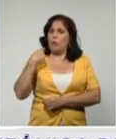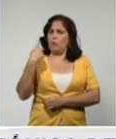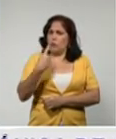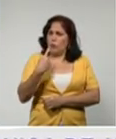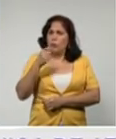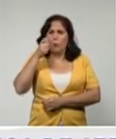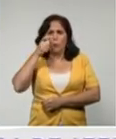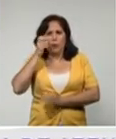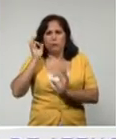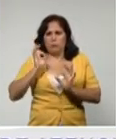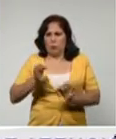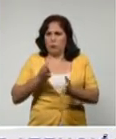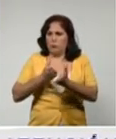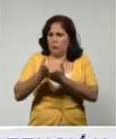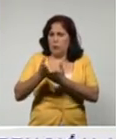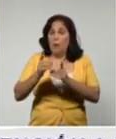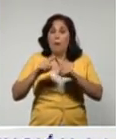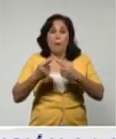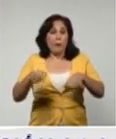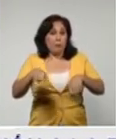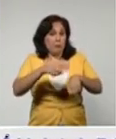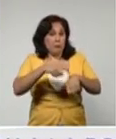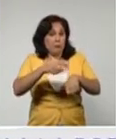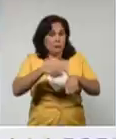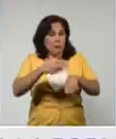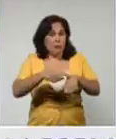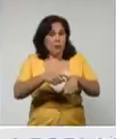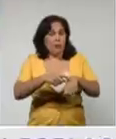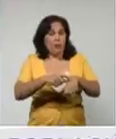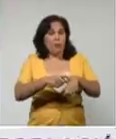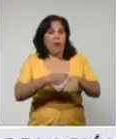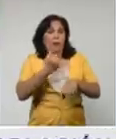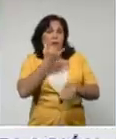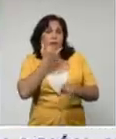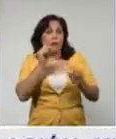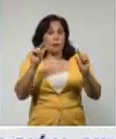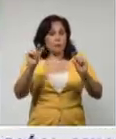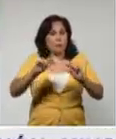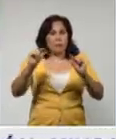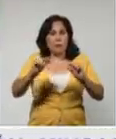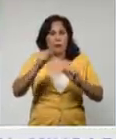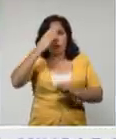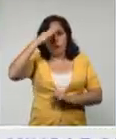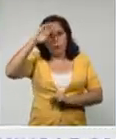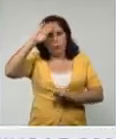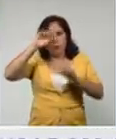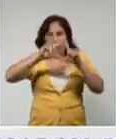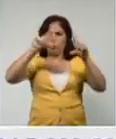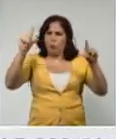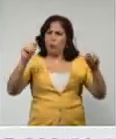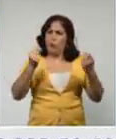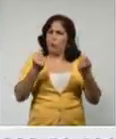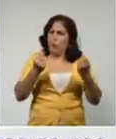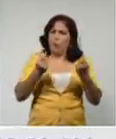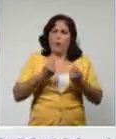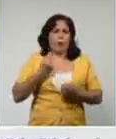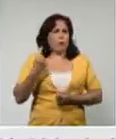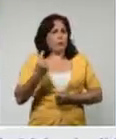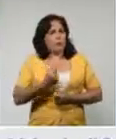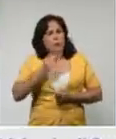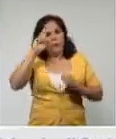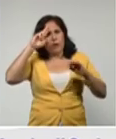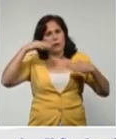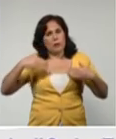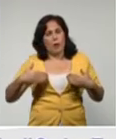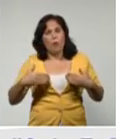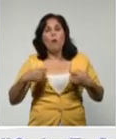vigilancia. Y creo que en estos momentos, para afectar menos a nuestro país, a la economía de nuestro país, a la salud